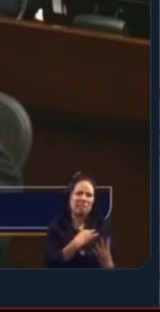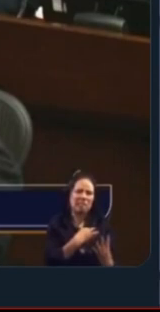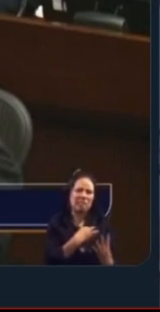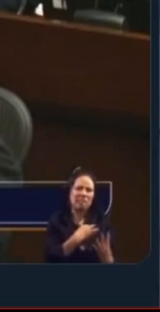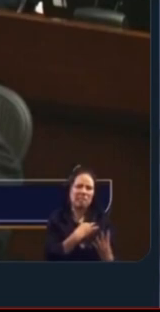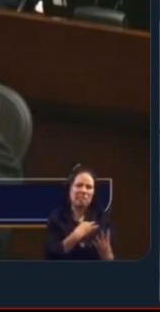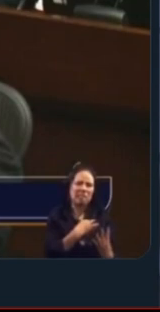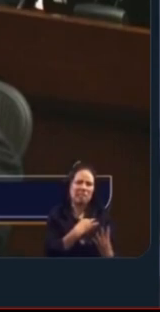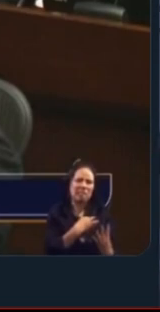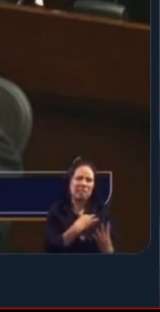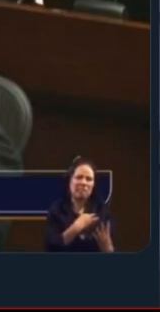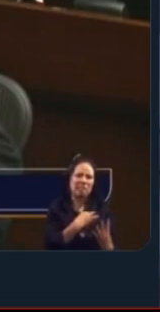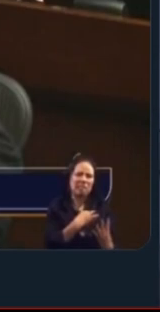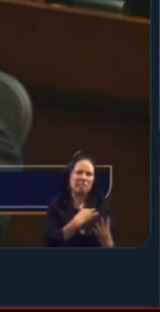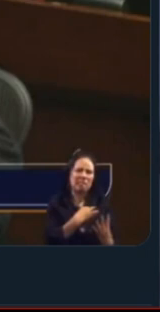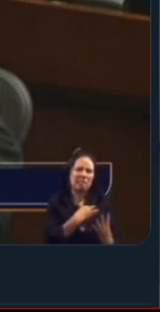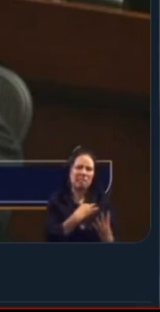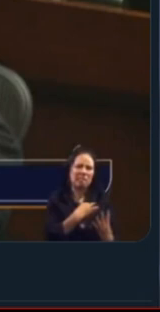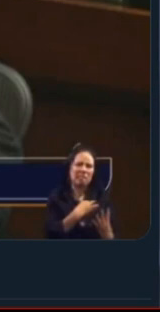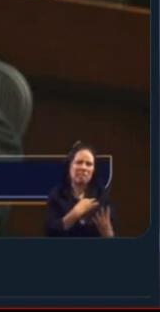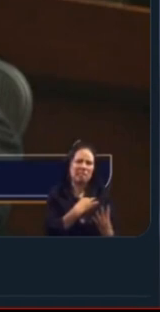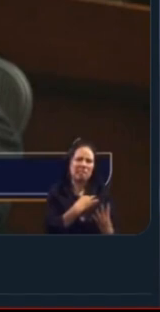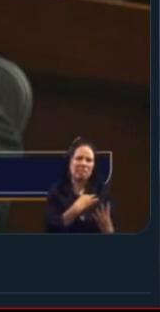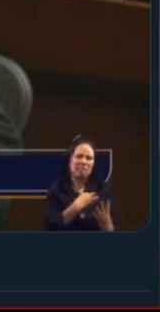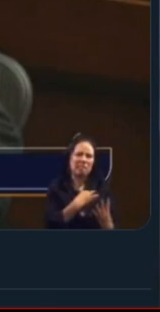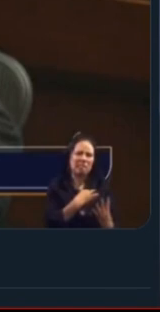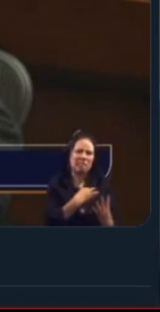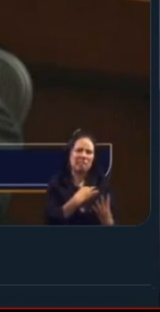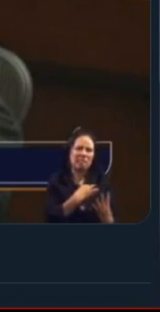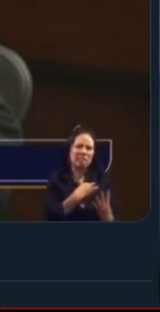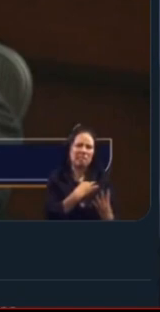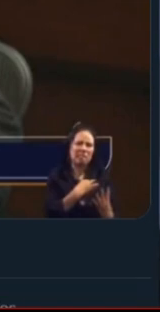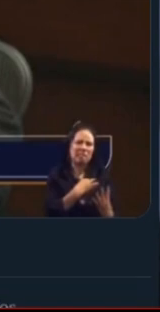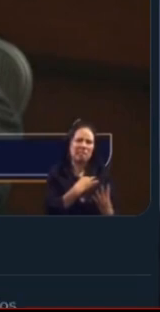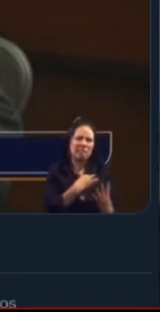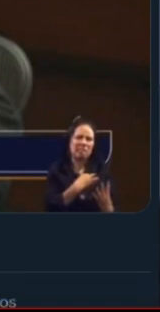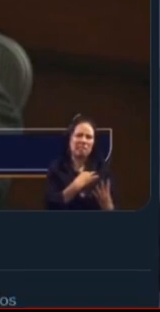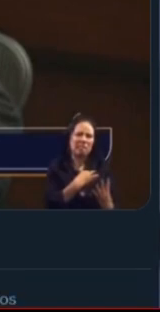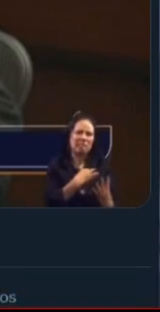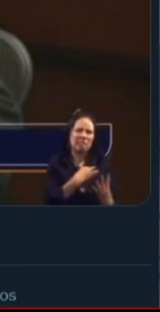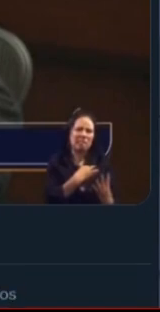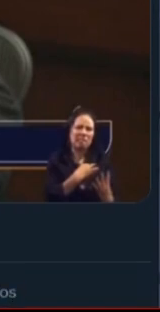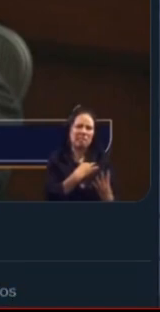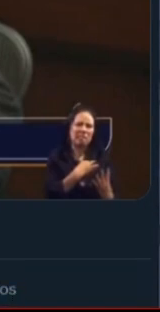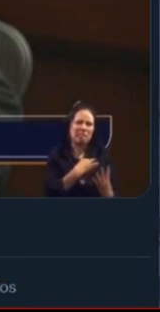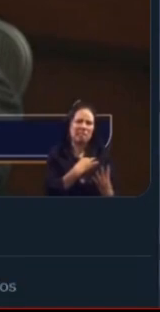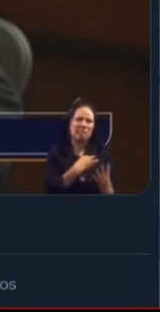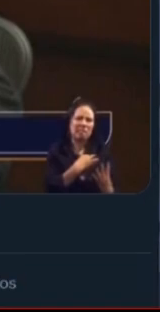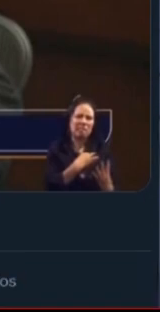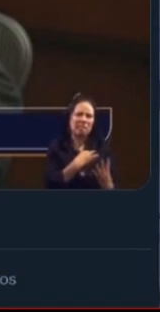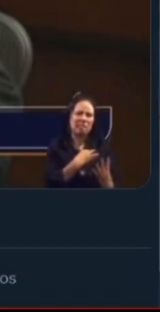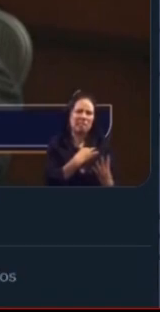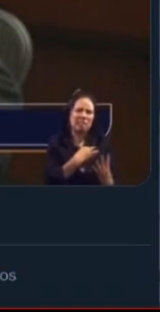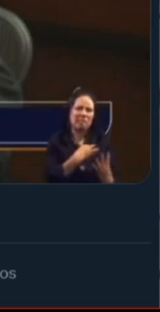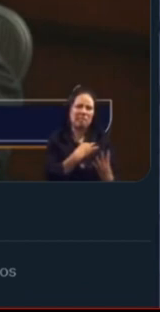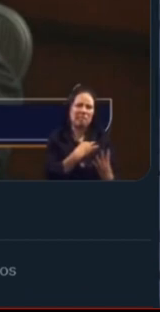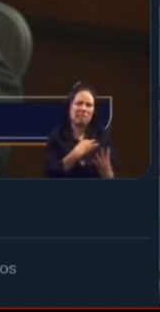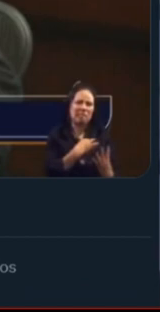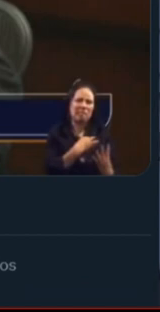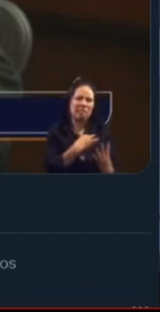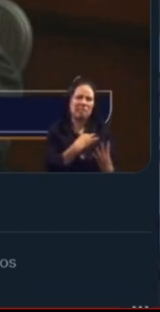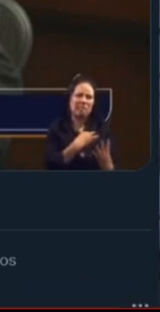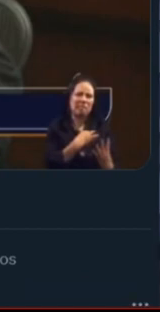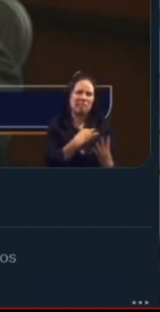para bloquear calles probablemente para supuestamente reivindicar derechos evidentemente